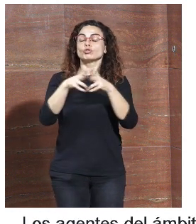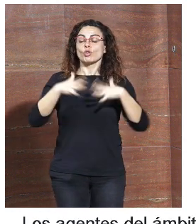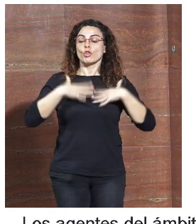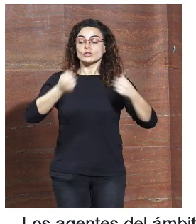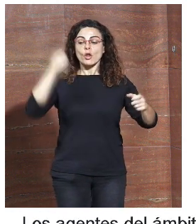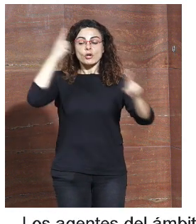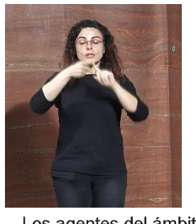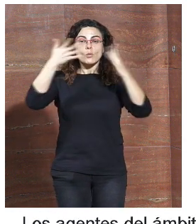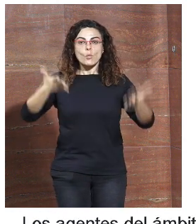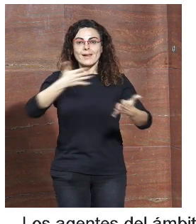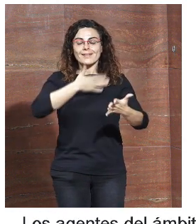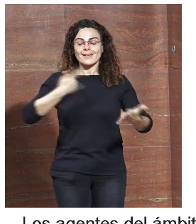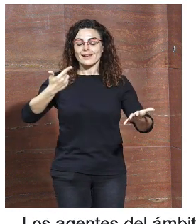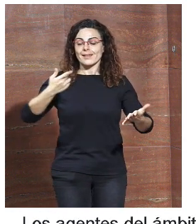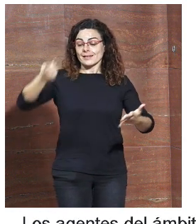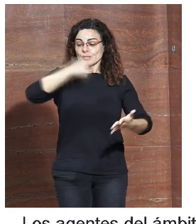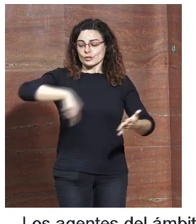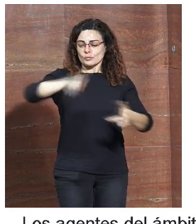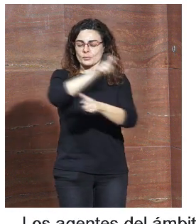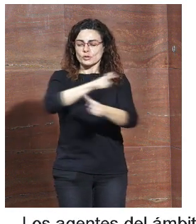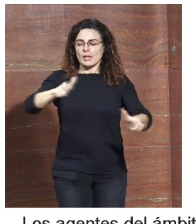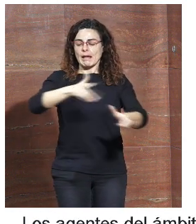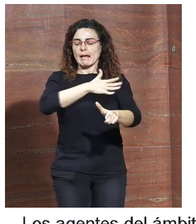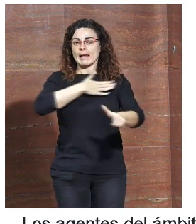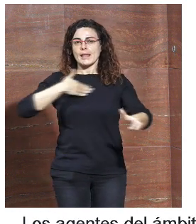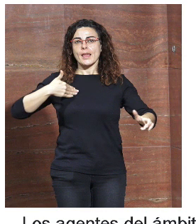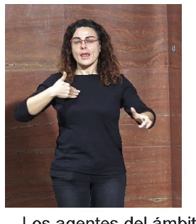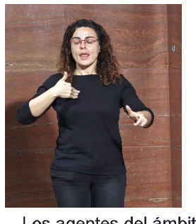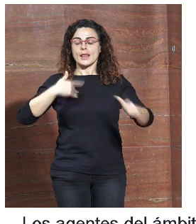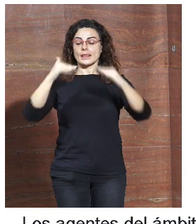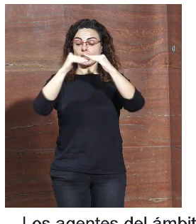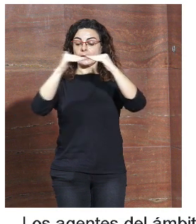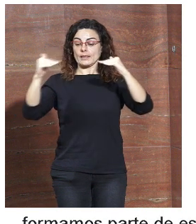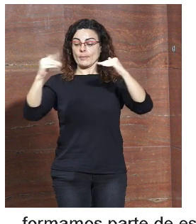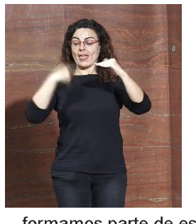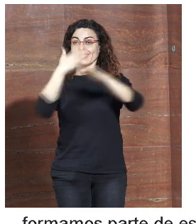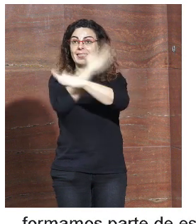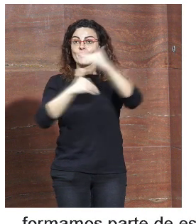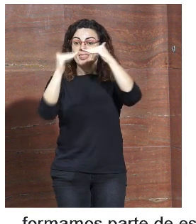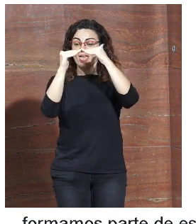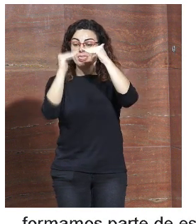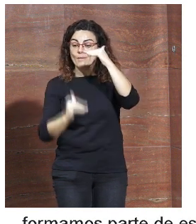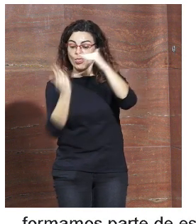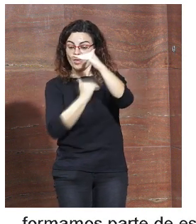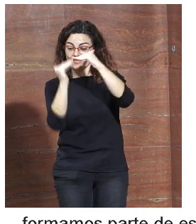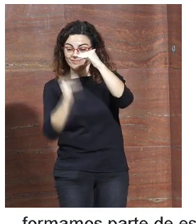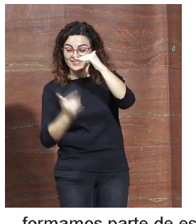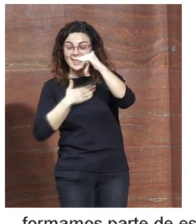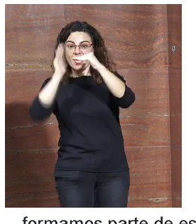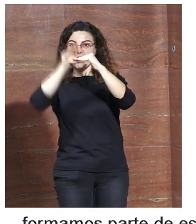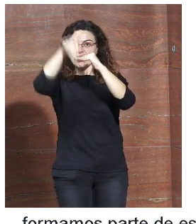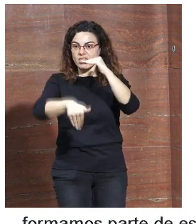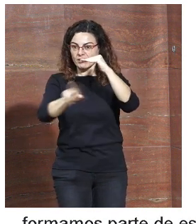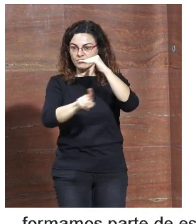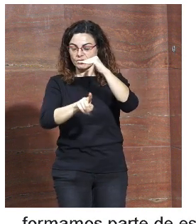lo más suave posible y no caigamos por debajo del umbral de discapacidad. Es lo que hacen. Uno a toda